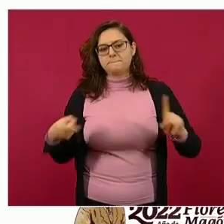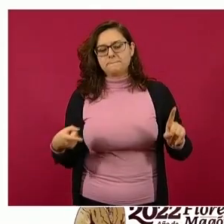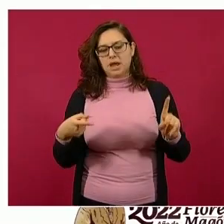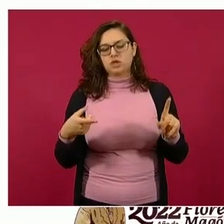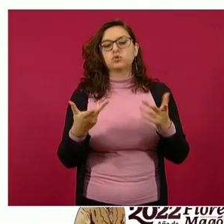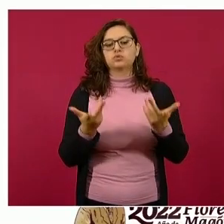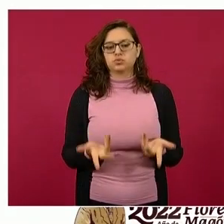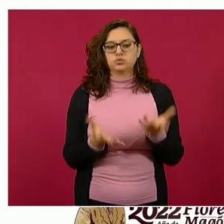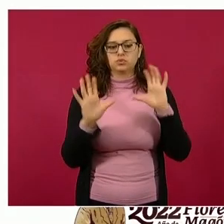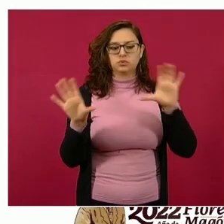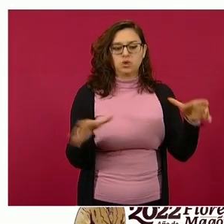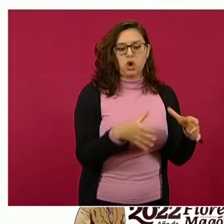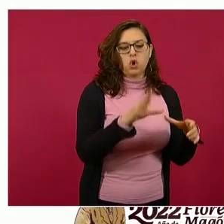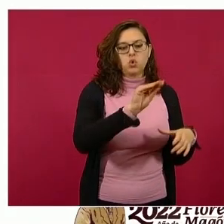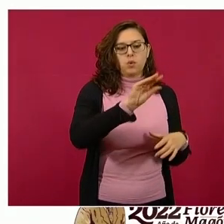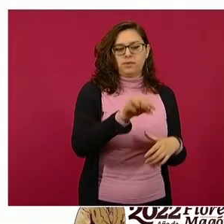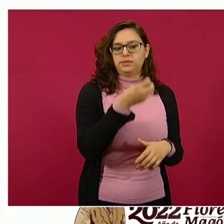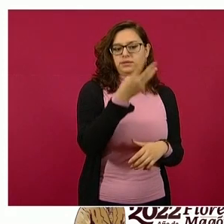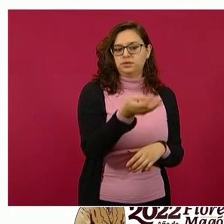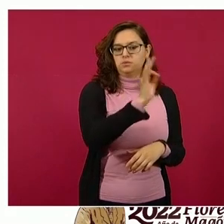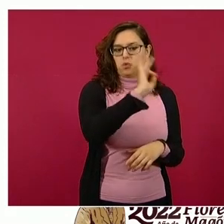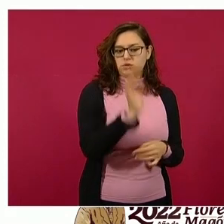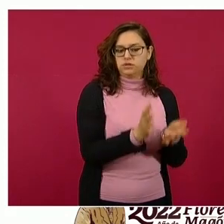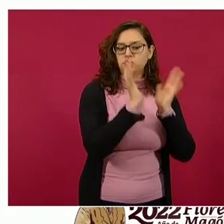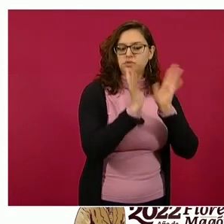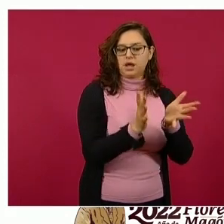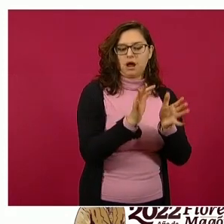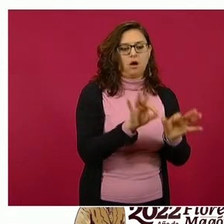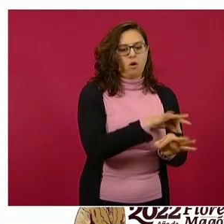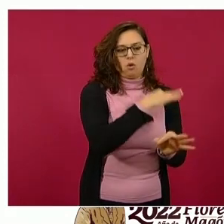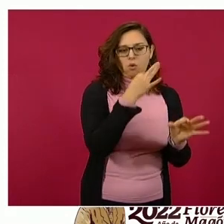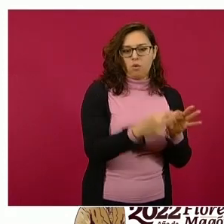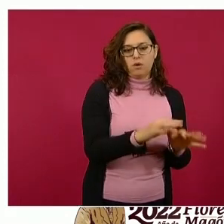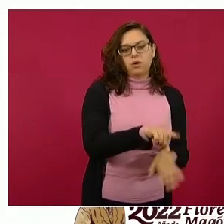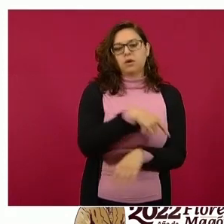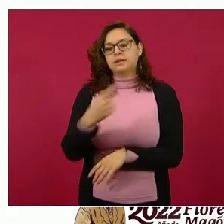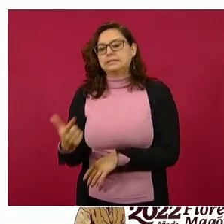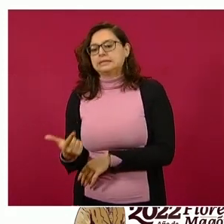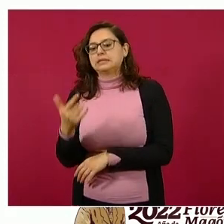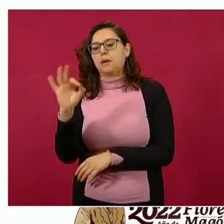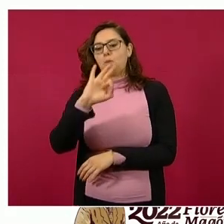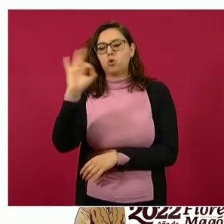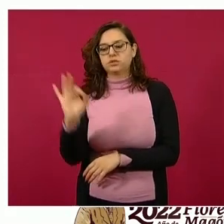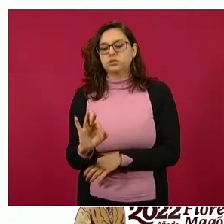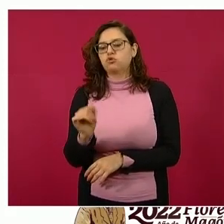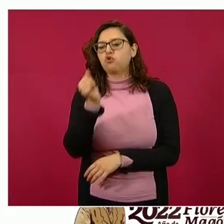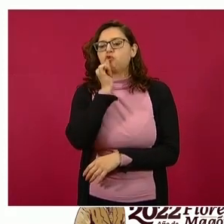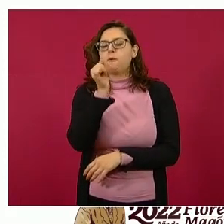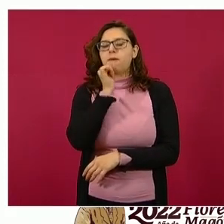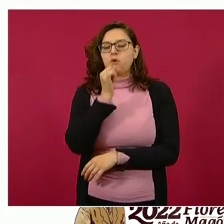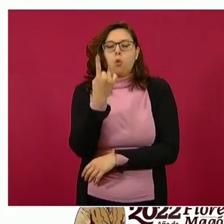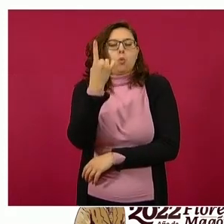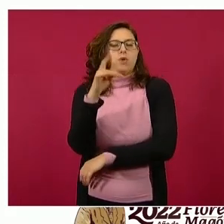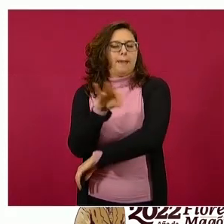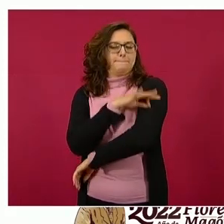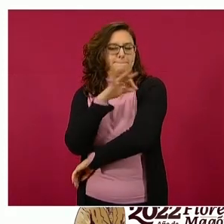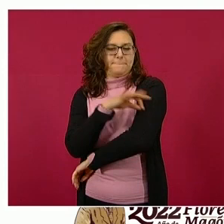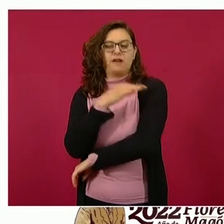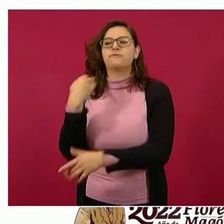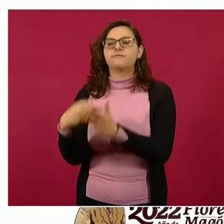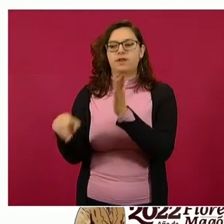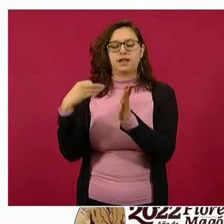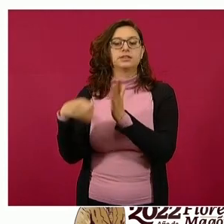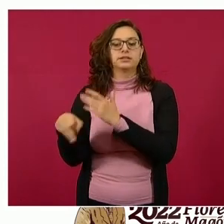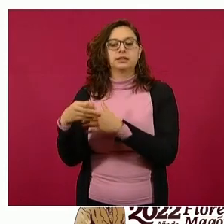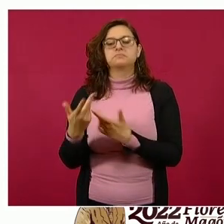7% están por completar su esquema, de acuerdo al calendario de lo que les toca. Mayormente son las personas más jóvenes, de 18